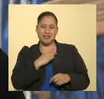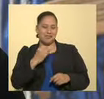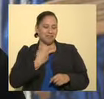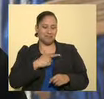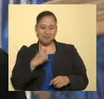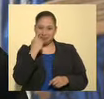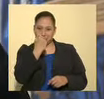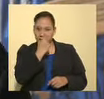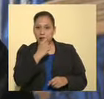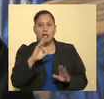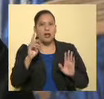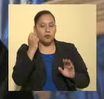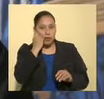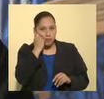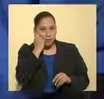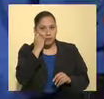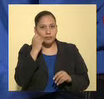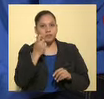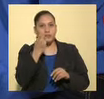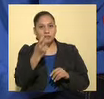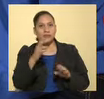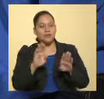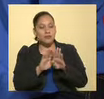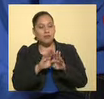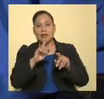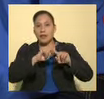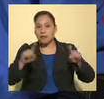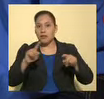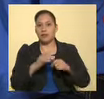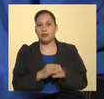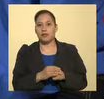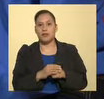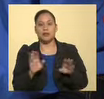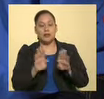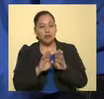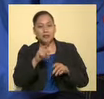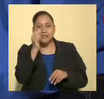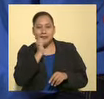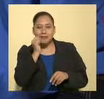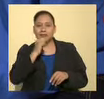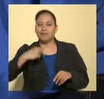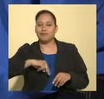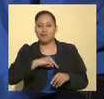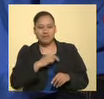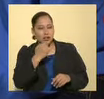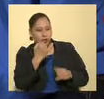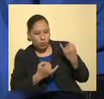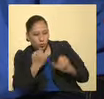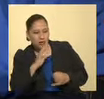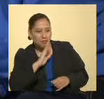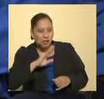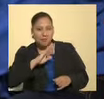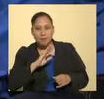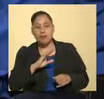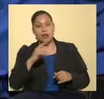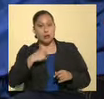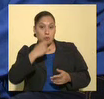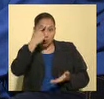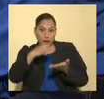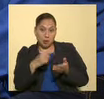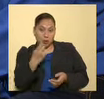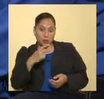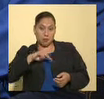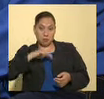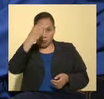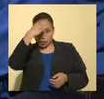guste. Que para nosotros no lo sea y a nuestra percepción es muy distinto a que entonces por eso queremos juzgar a los otros, ¿no? Efectivamente, y el prejuicio